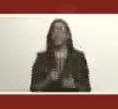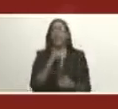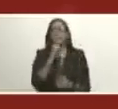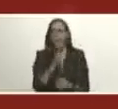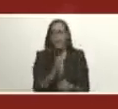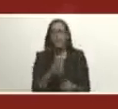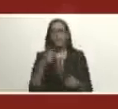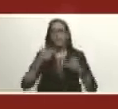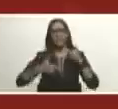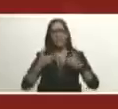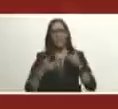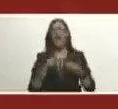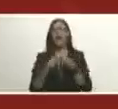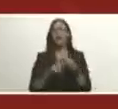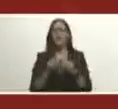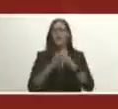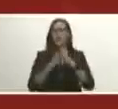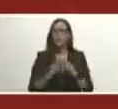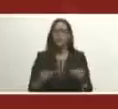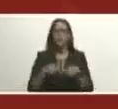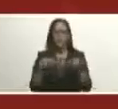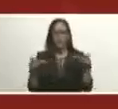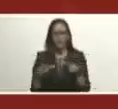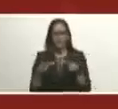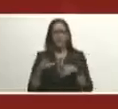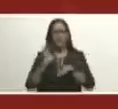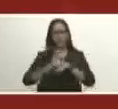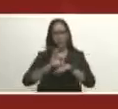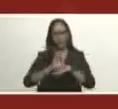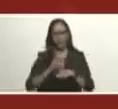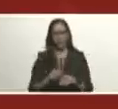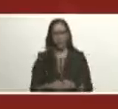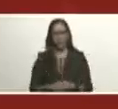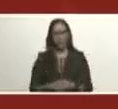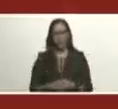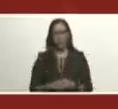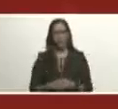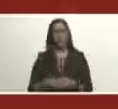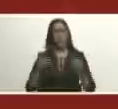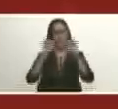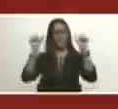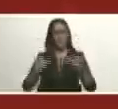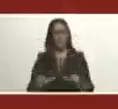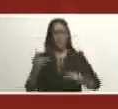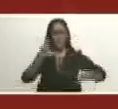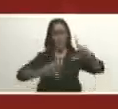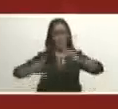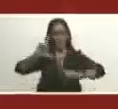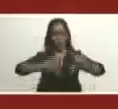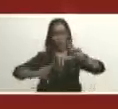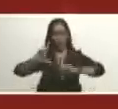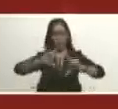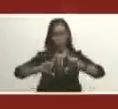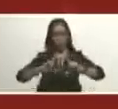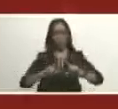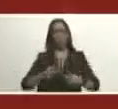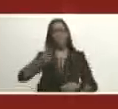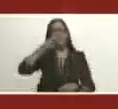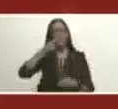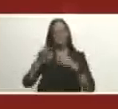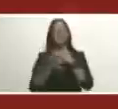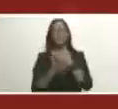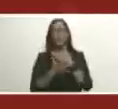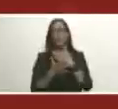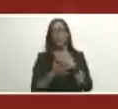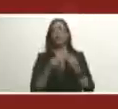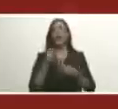delito causa en todos los ámbitos del género humano. El sistema de laboratorios criminalísticos y tecnológicos